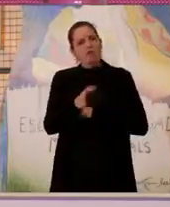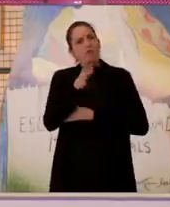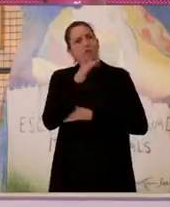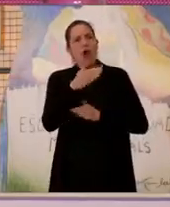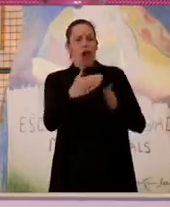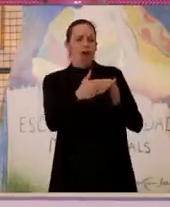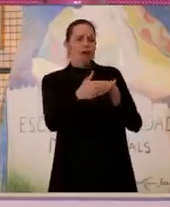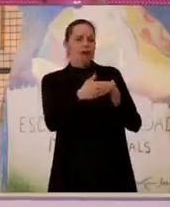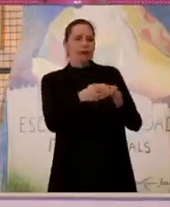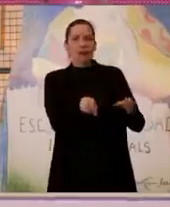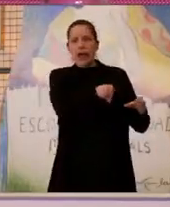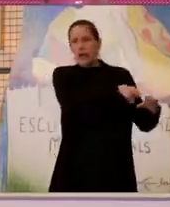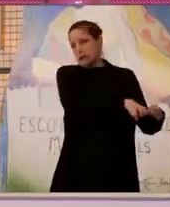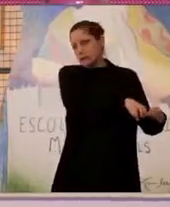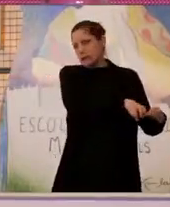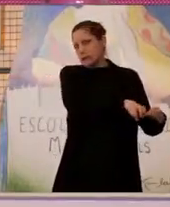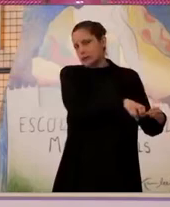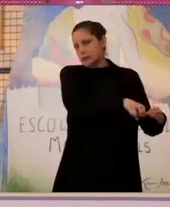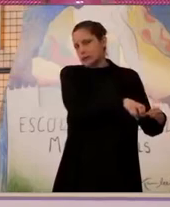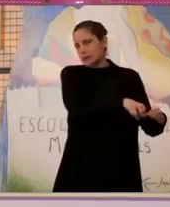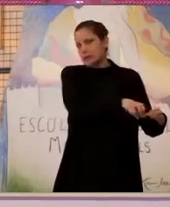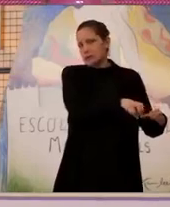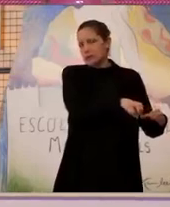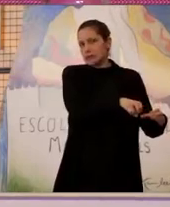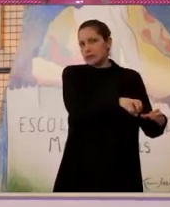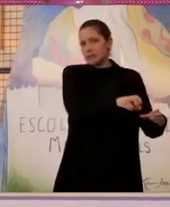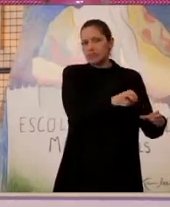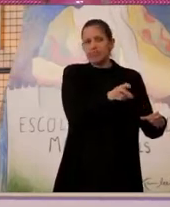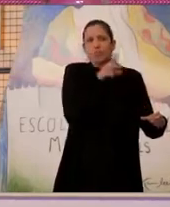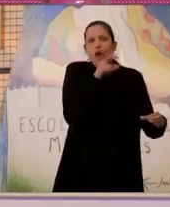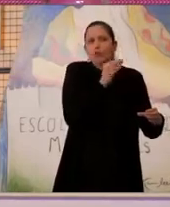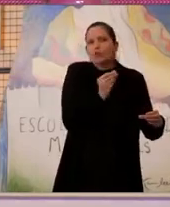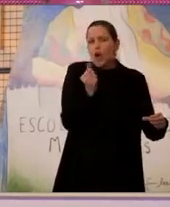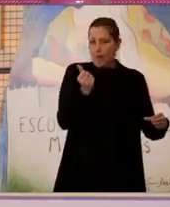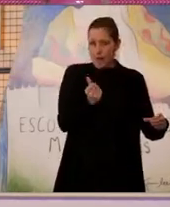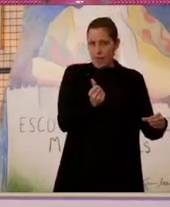que no se te oiga mucho que sigas las reglas